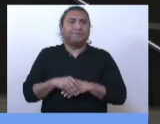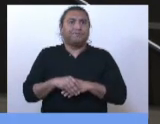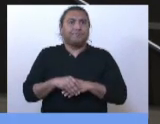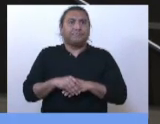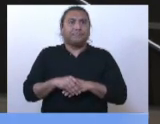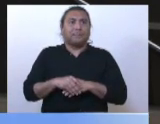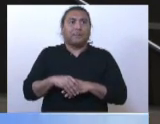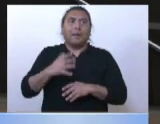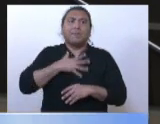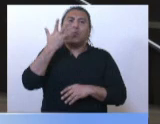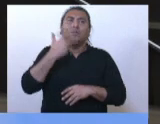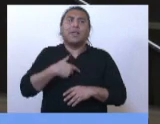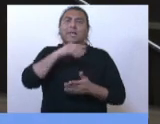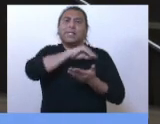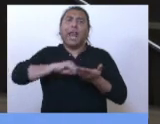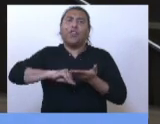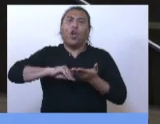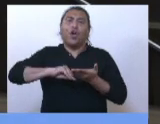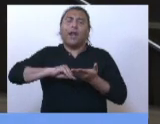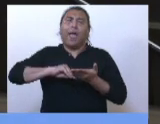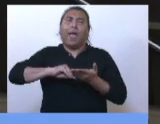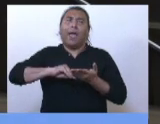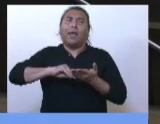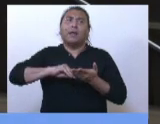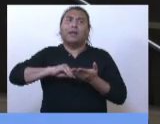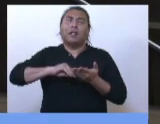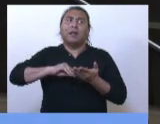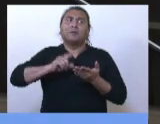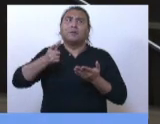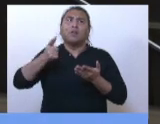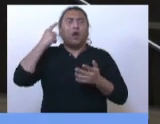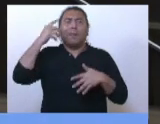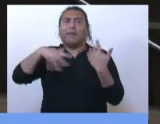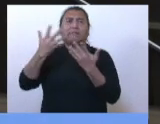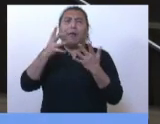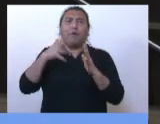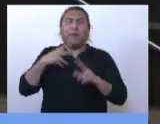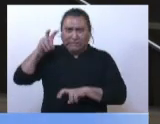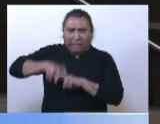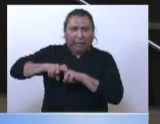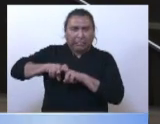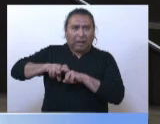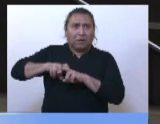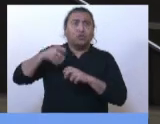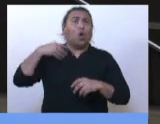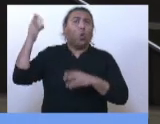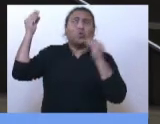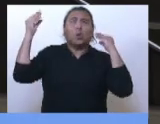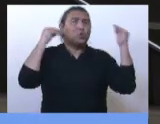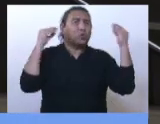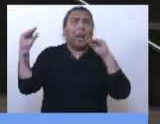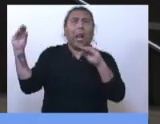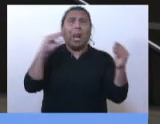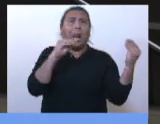me gustaría que nacen ahora que me pueda porque no me distraiga de presentar y escuchar o sea que